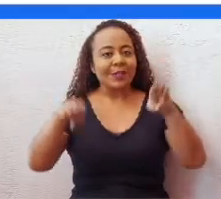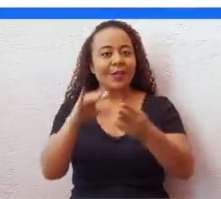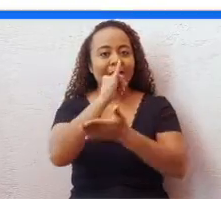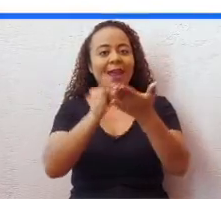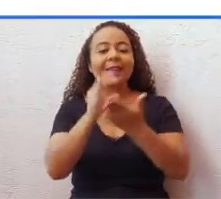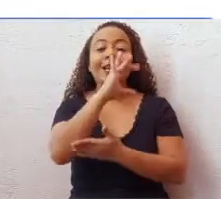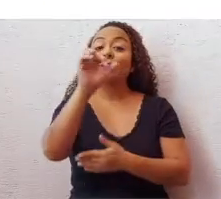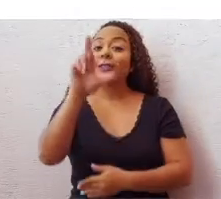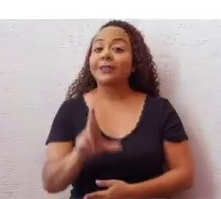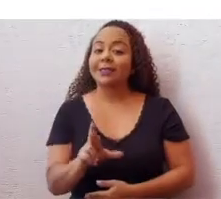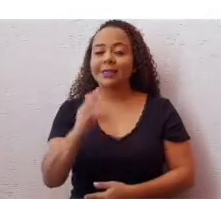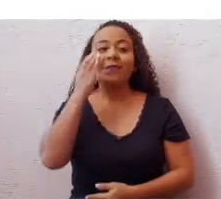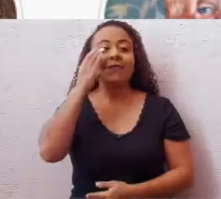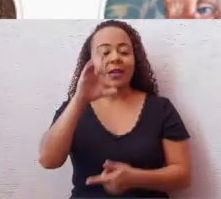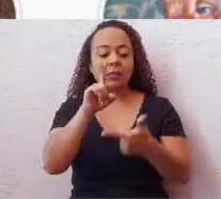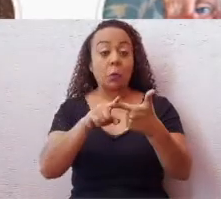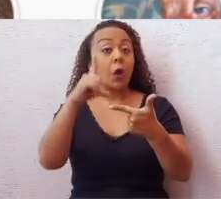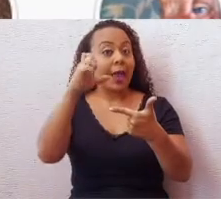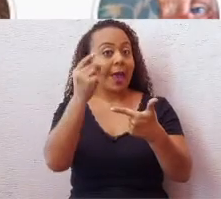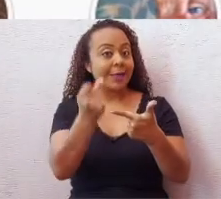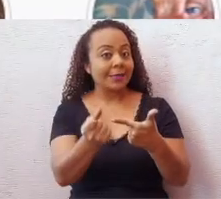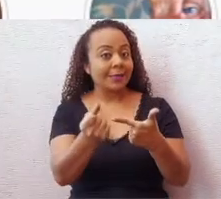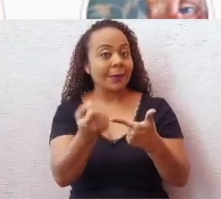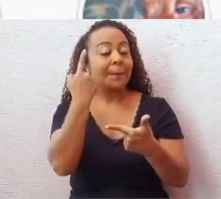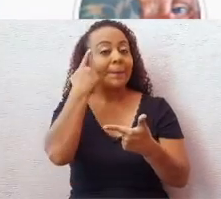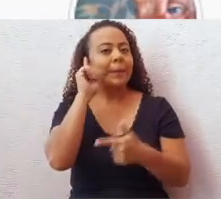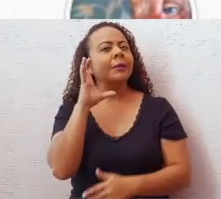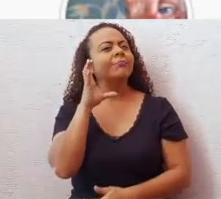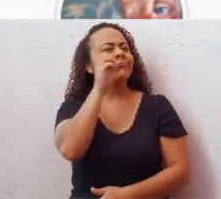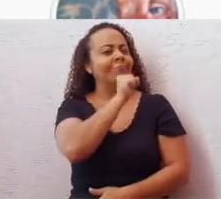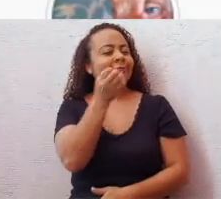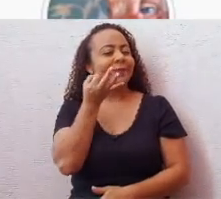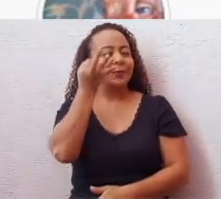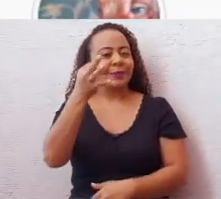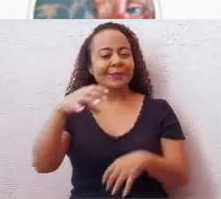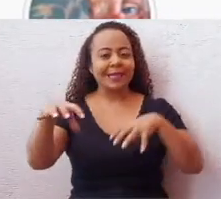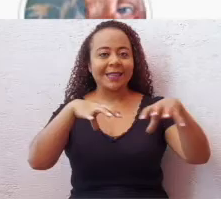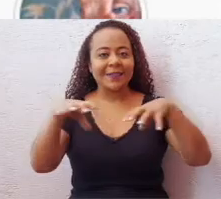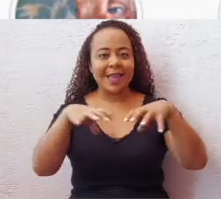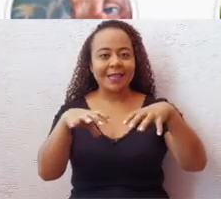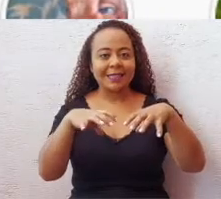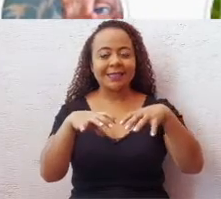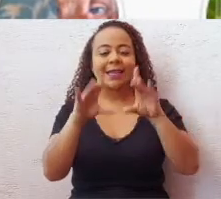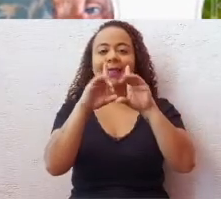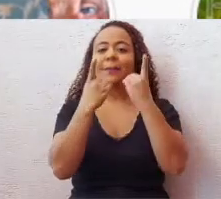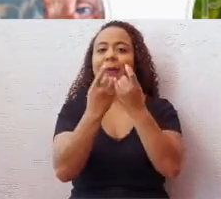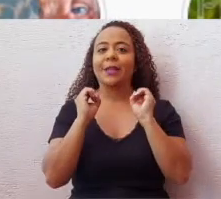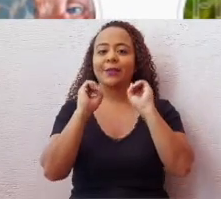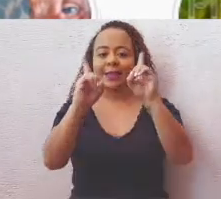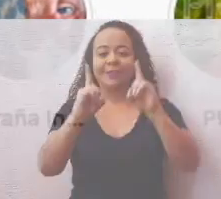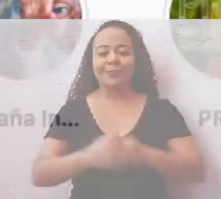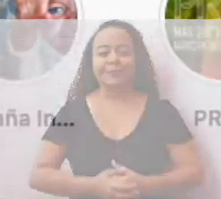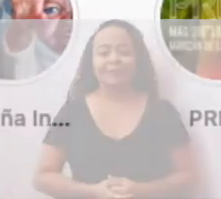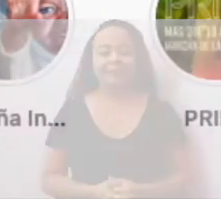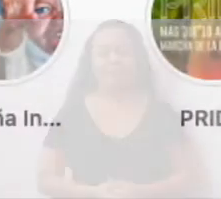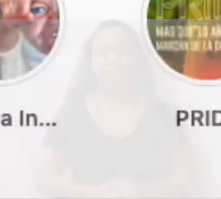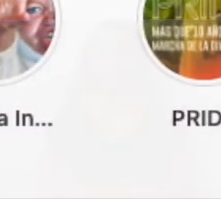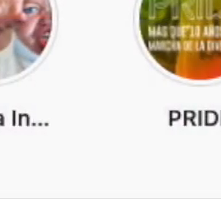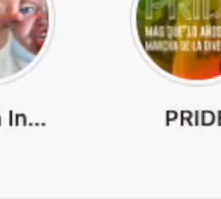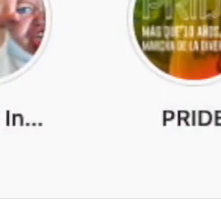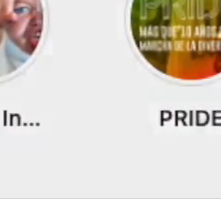de Arte costarricense en Facebook e Instagram para enterarse de las próximas actividades del departamento educativo